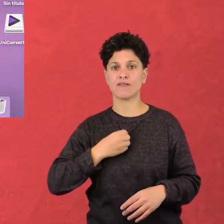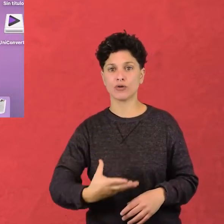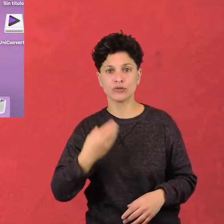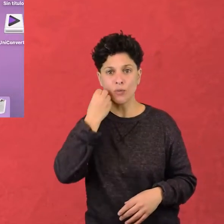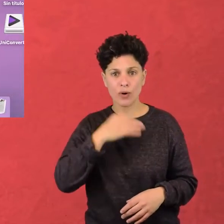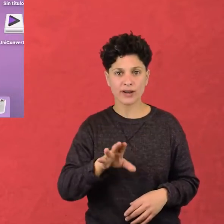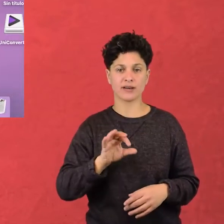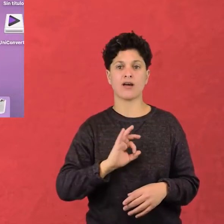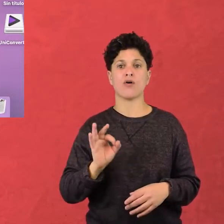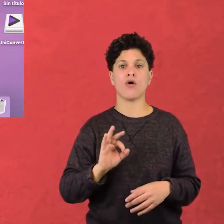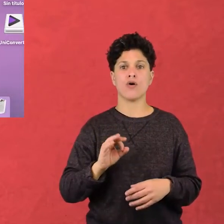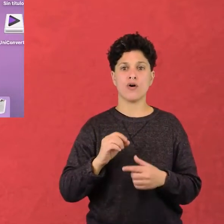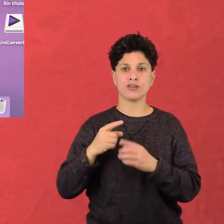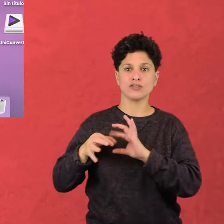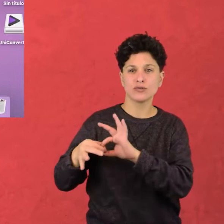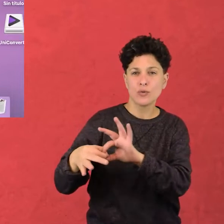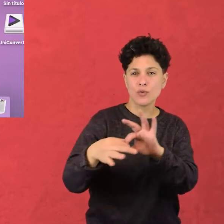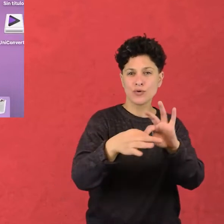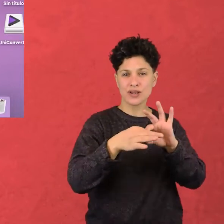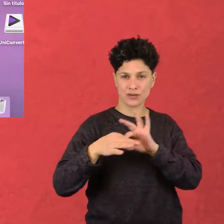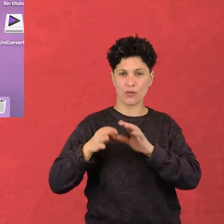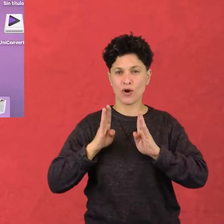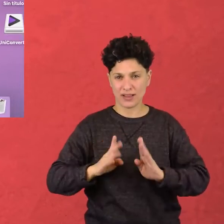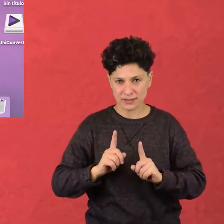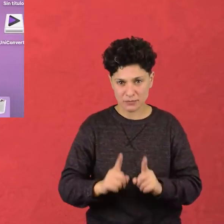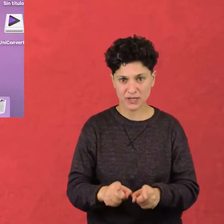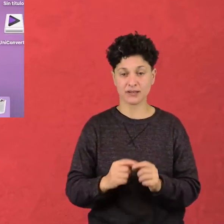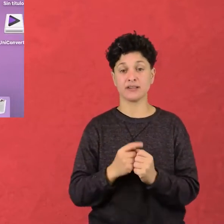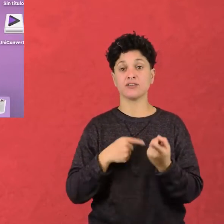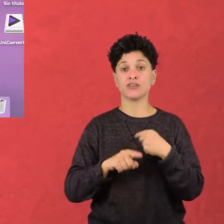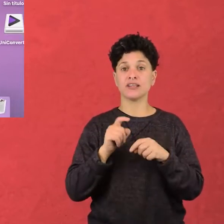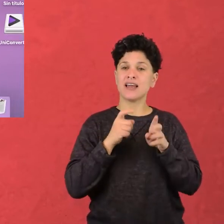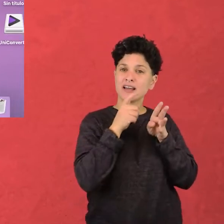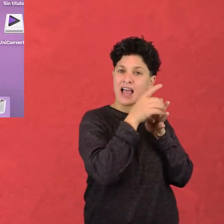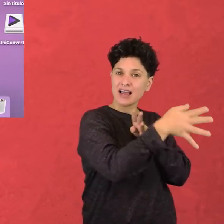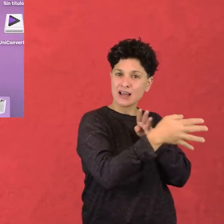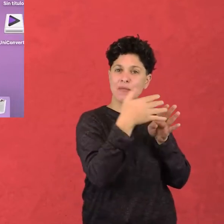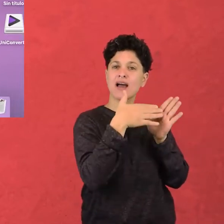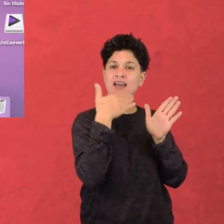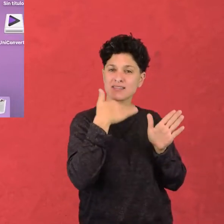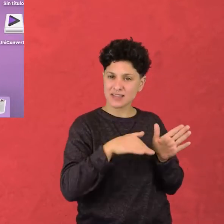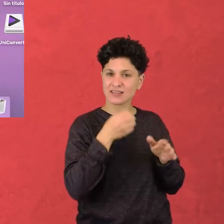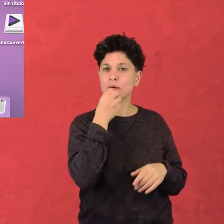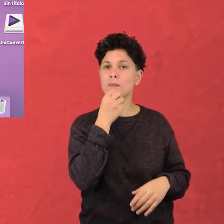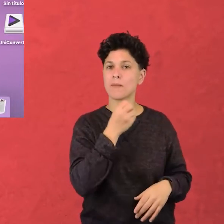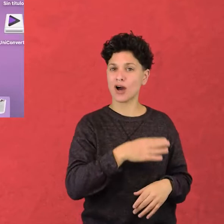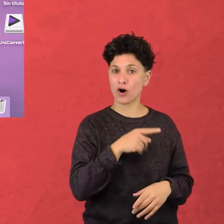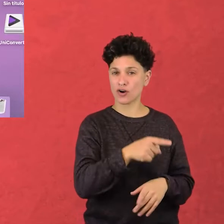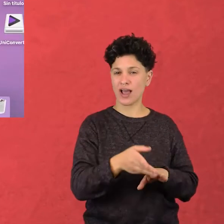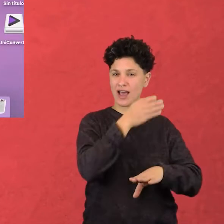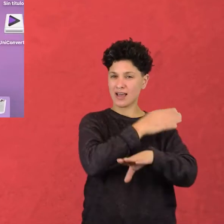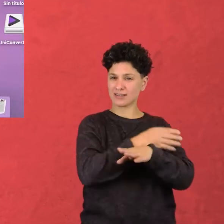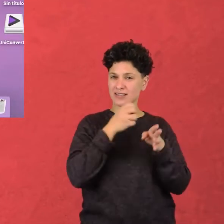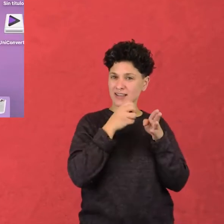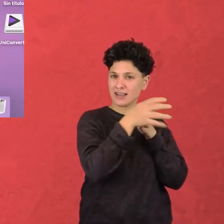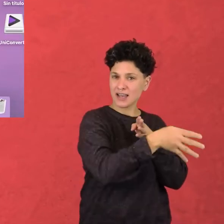así ya podemos entender que va del lado del esquema. Vuelvan a mirar el video anterior, el esquema donde